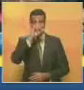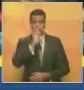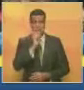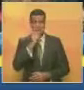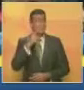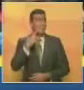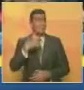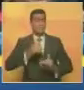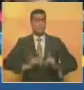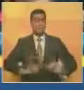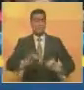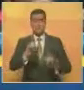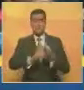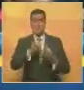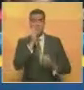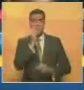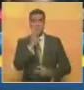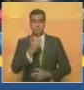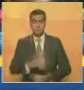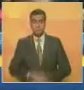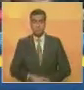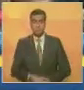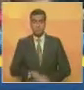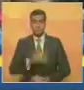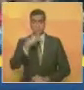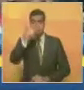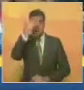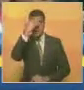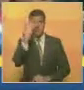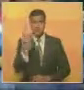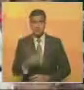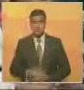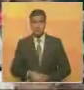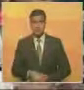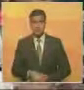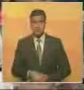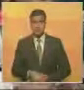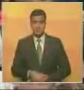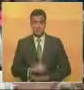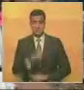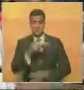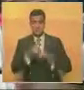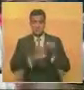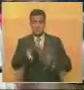perdido a sus hijos, a sus esposos, a sus padres, y a los cuales no se les ha hecho justicia.